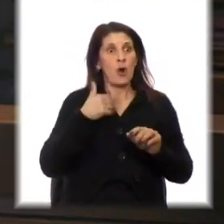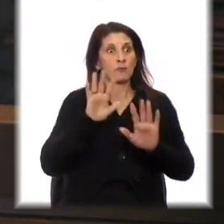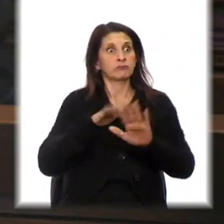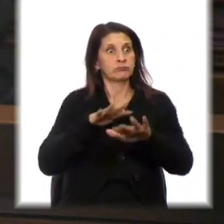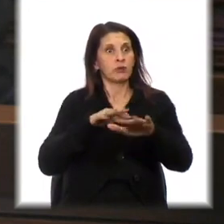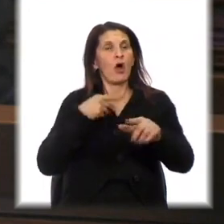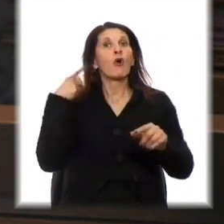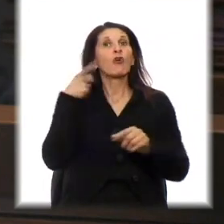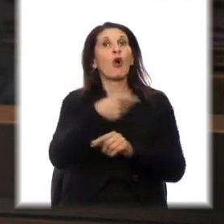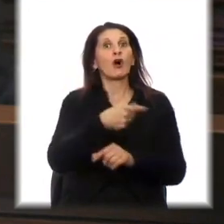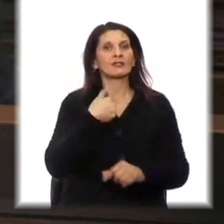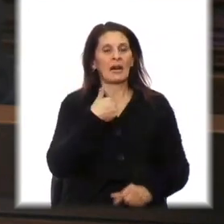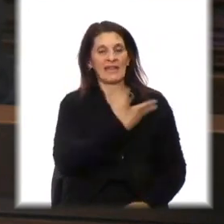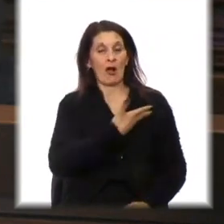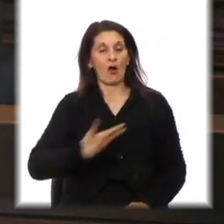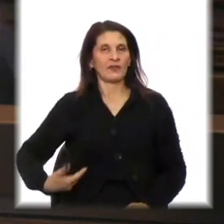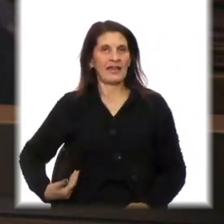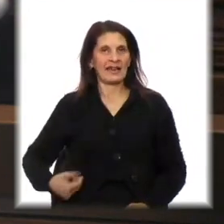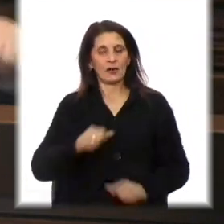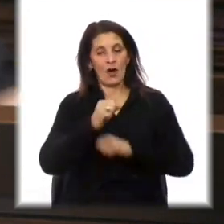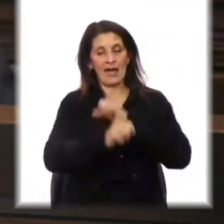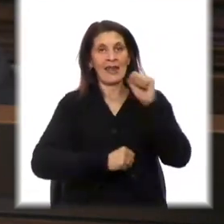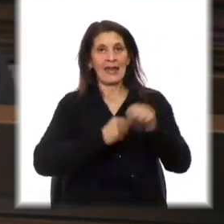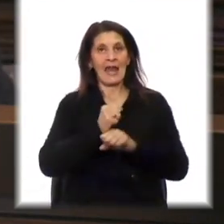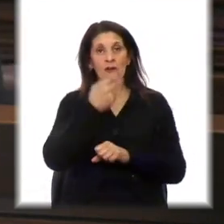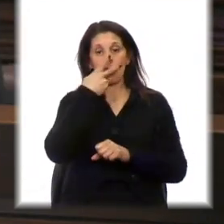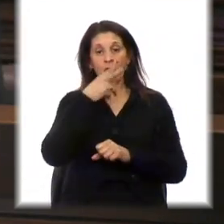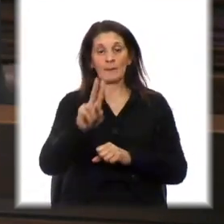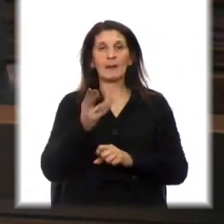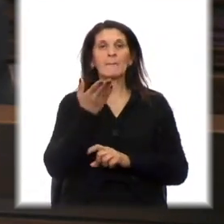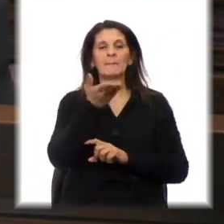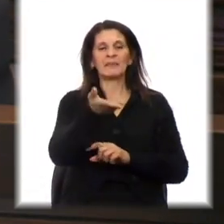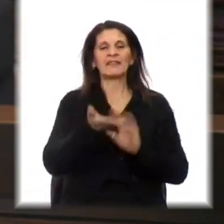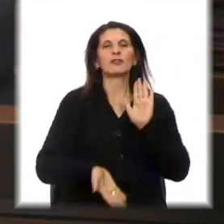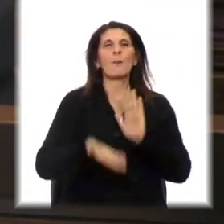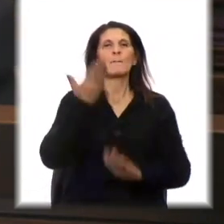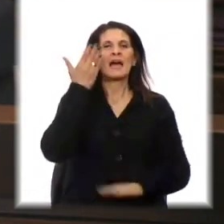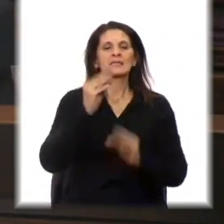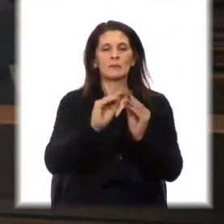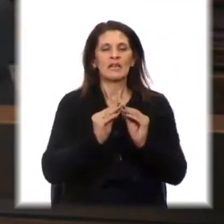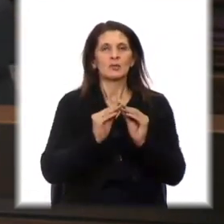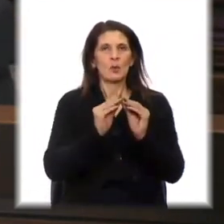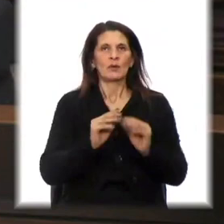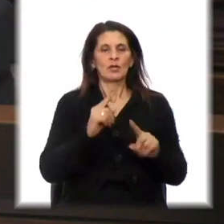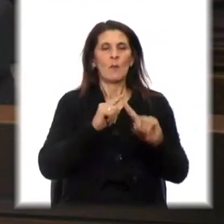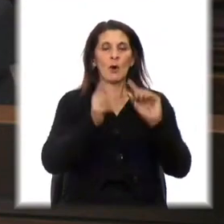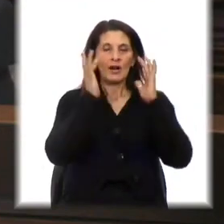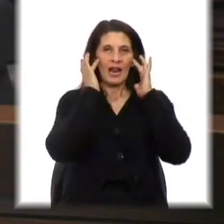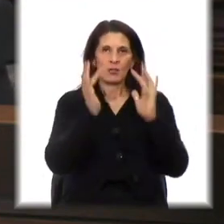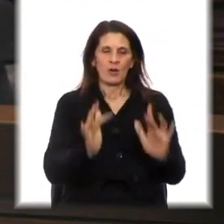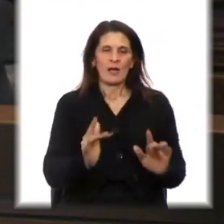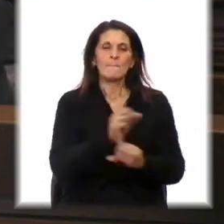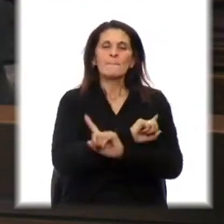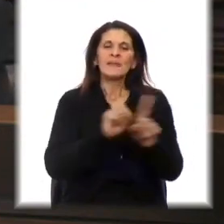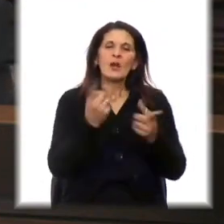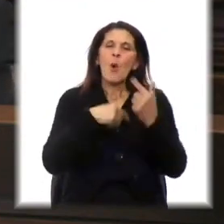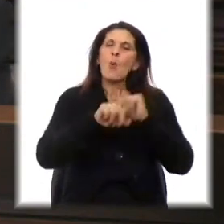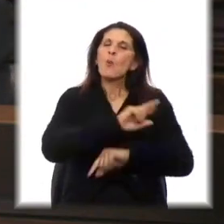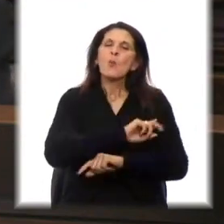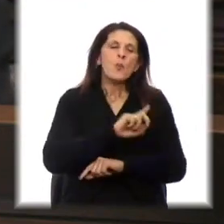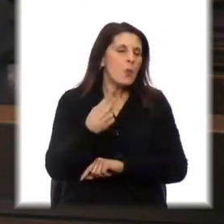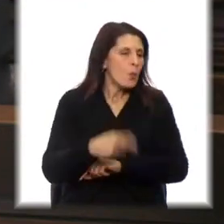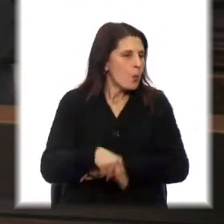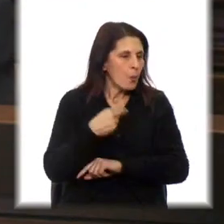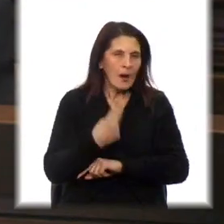en el año 2000 pidiendo más presupuesto para la educación pero nunca señor presidente nunca